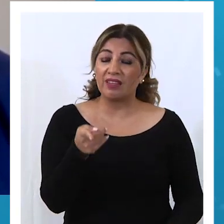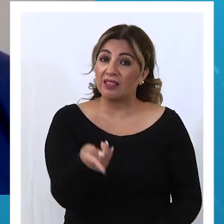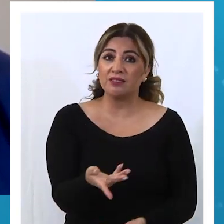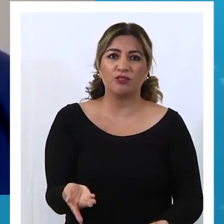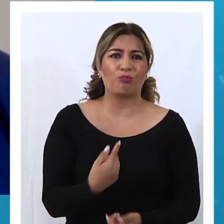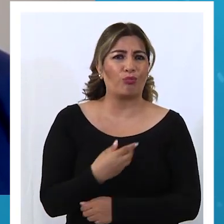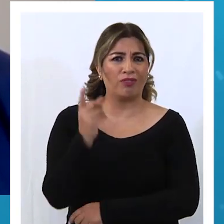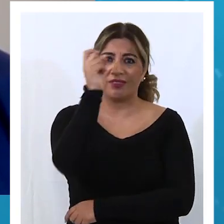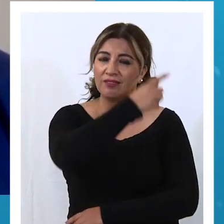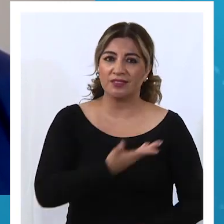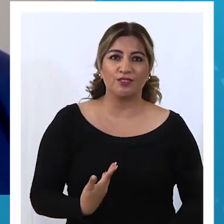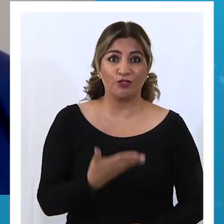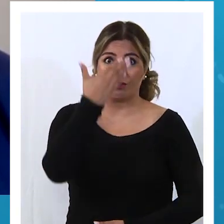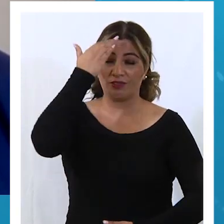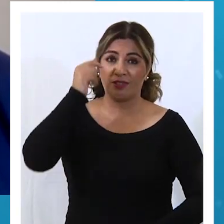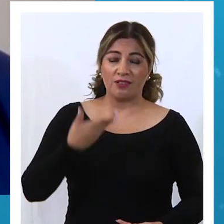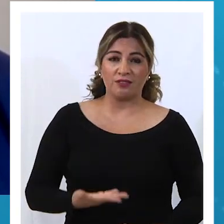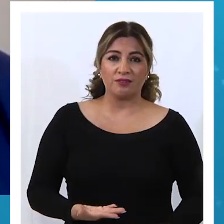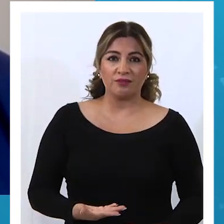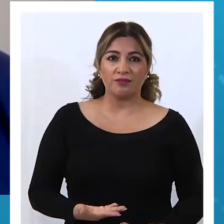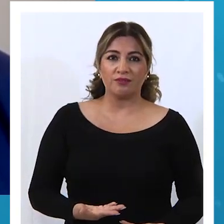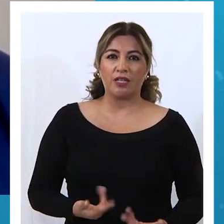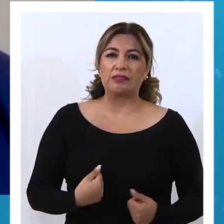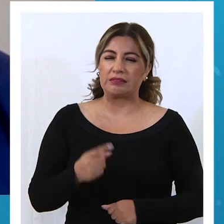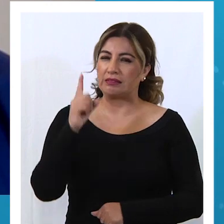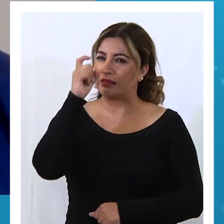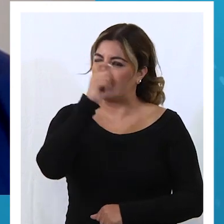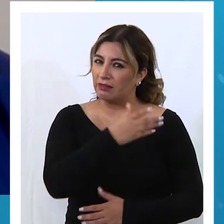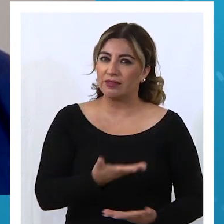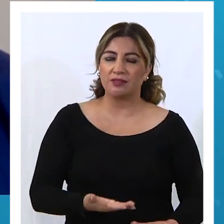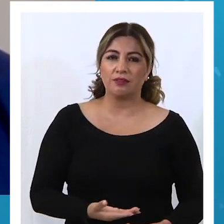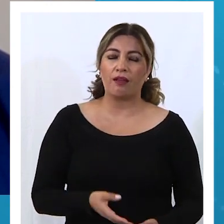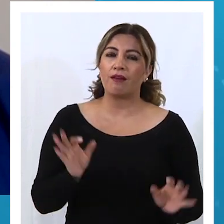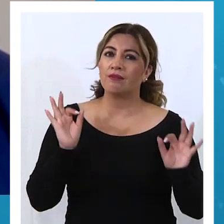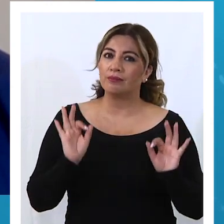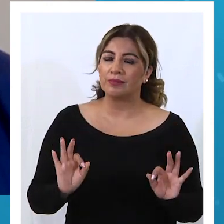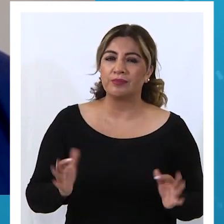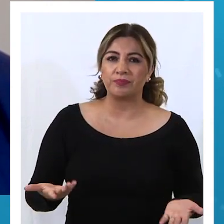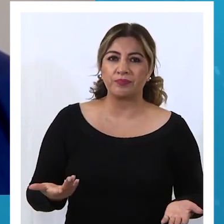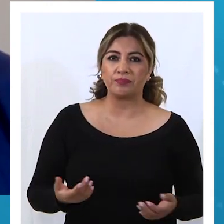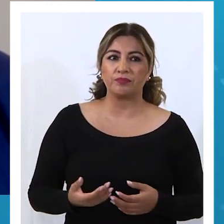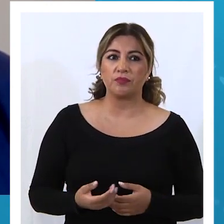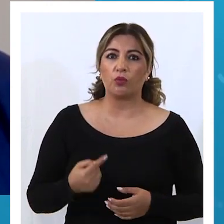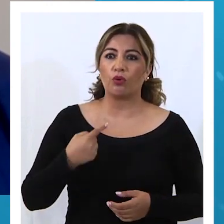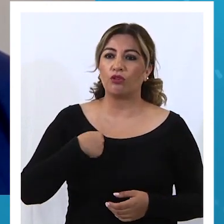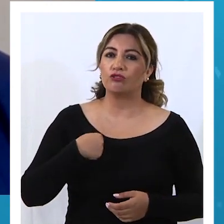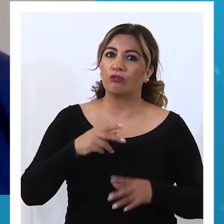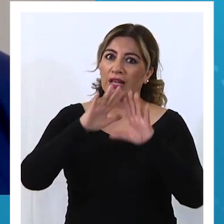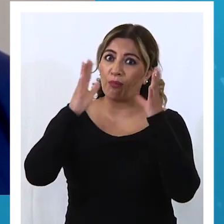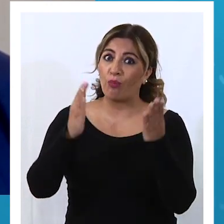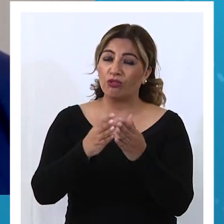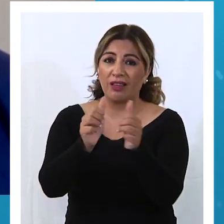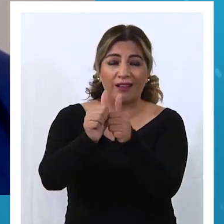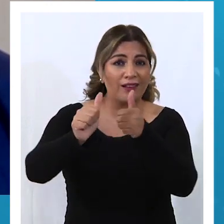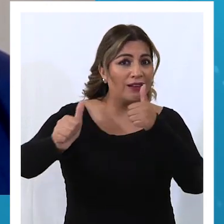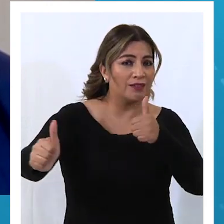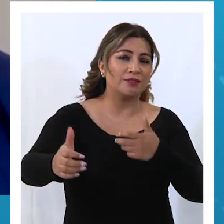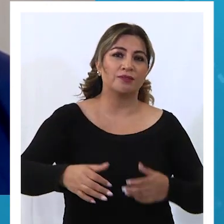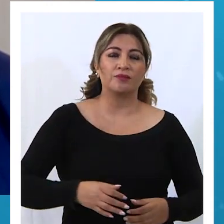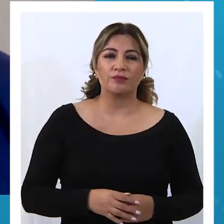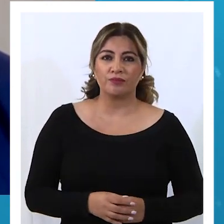es bastante difícil, yo creo que es complicado, especialmente cuando uno está lejos también, porque